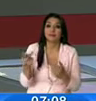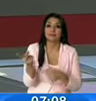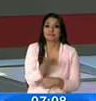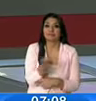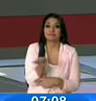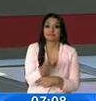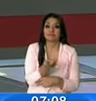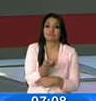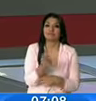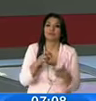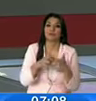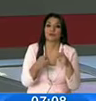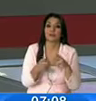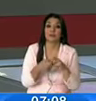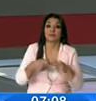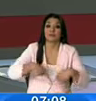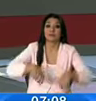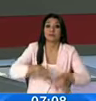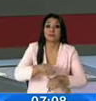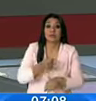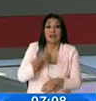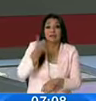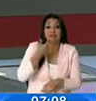El chofer se salvó de milagro.